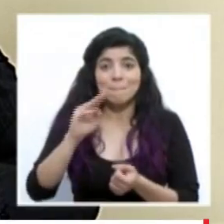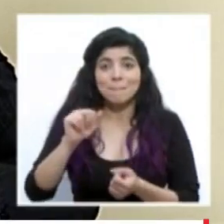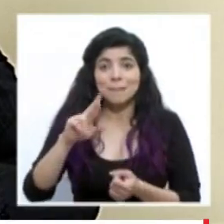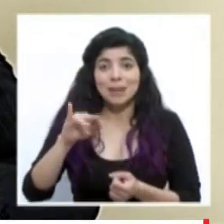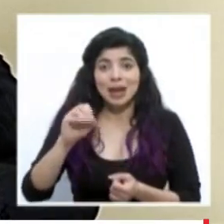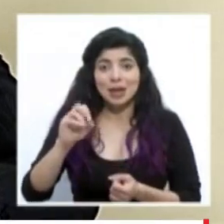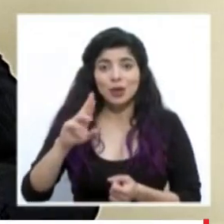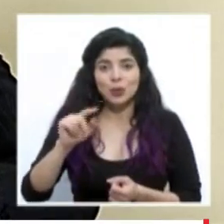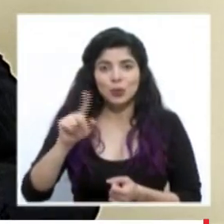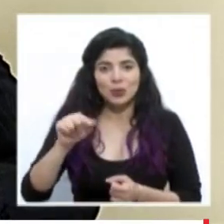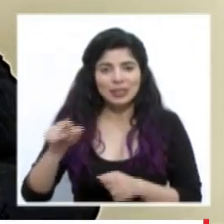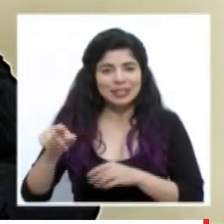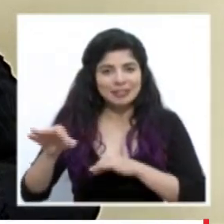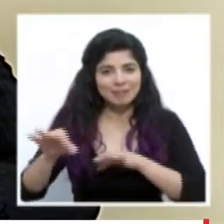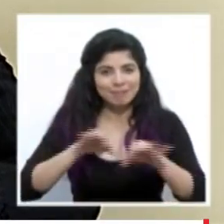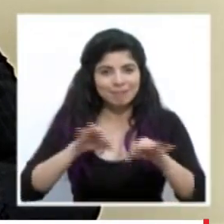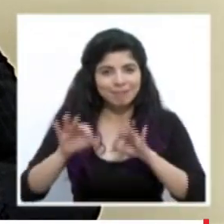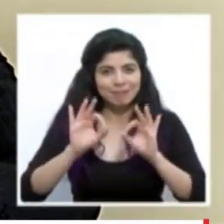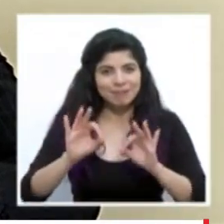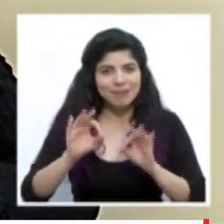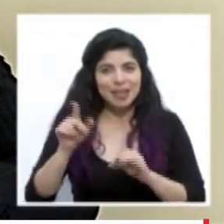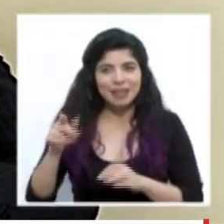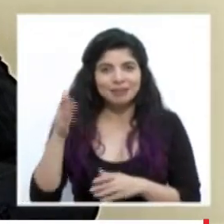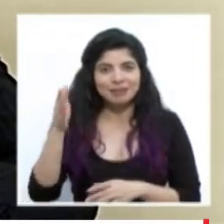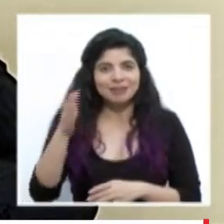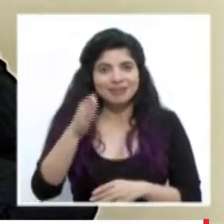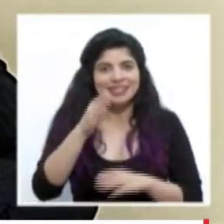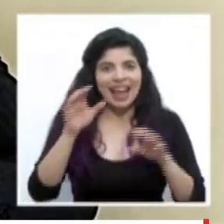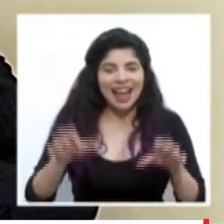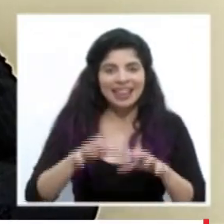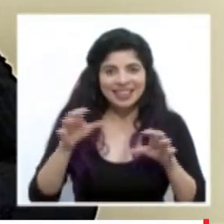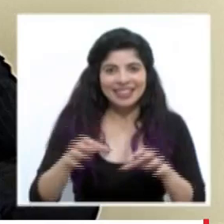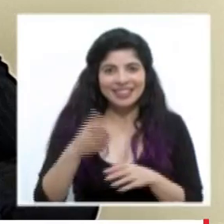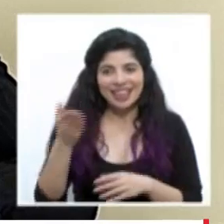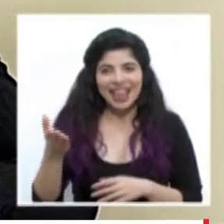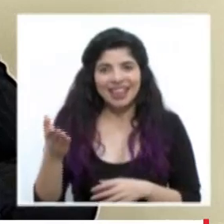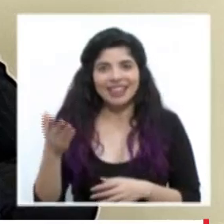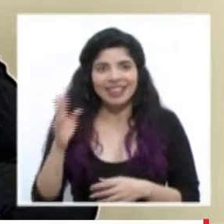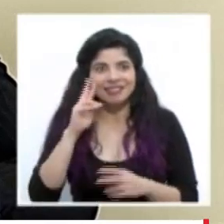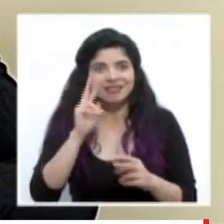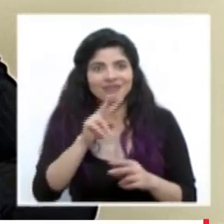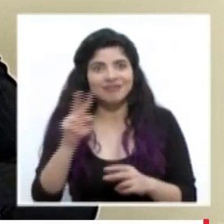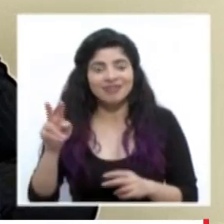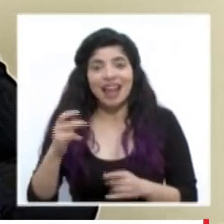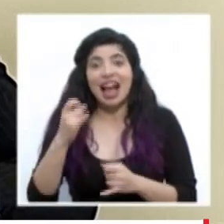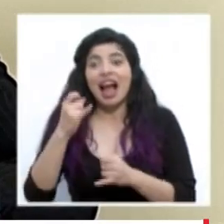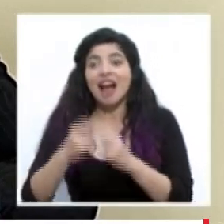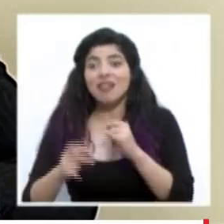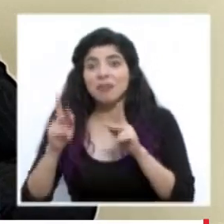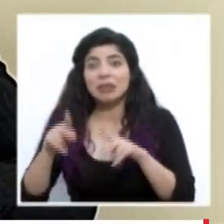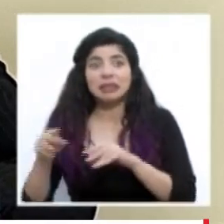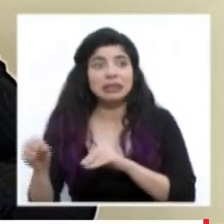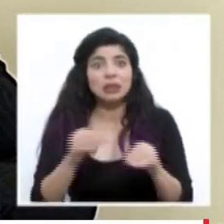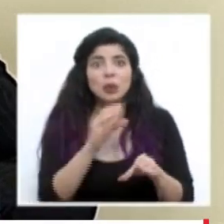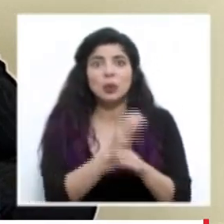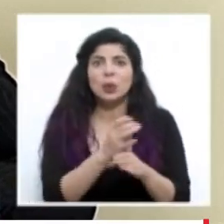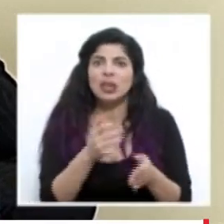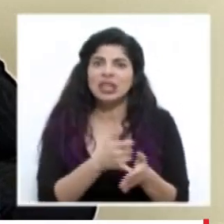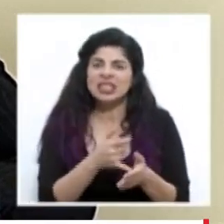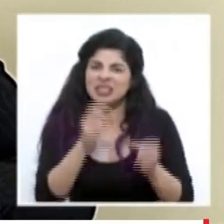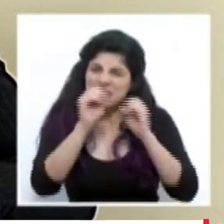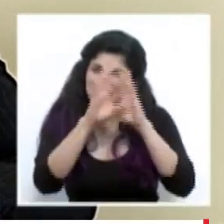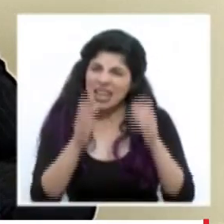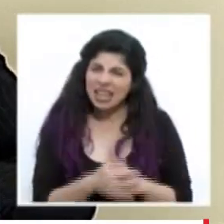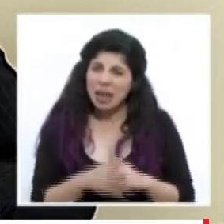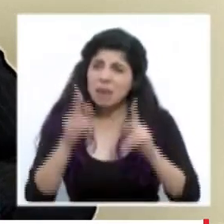Mario Ruiz muy bien atendía, ¿verdad?, durante sus guardias y sus actividades, ¿verdad?, y que al final terminaban en una unidad de cuidados intensivos. Imagínense qué